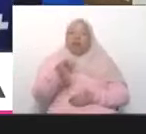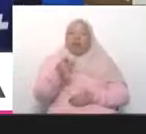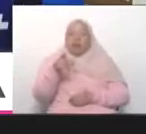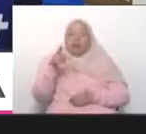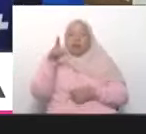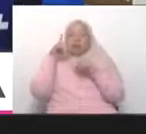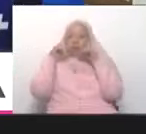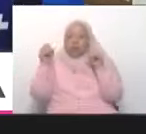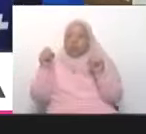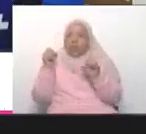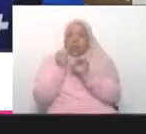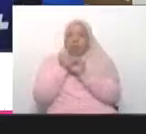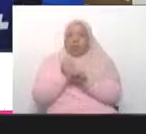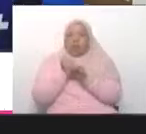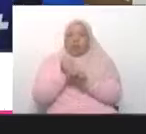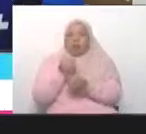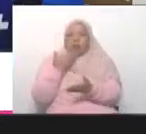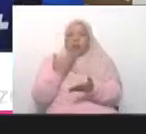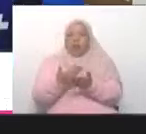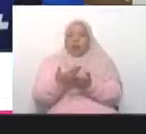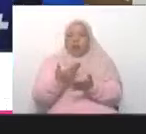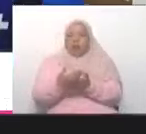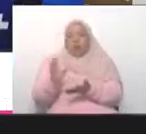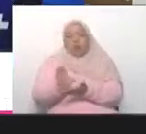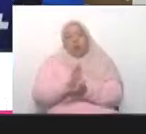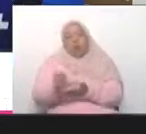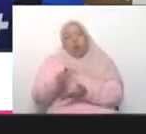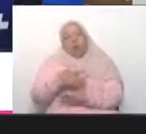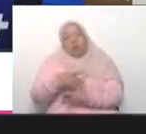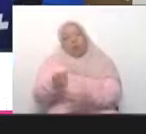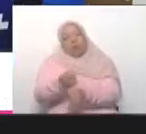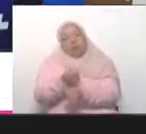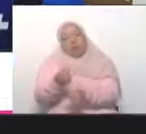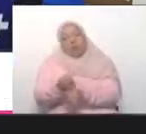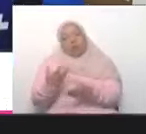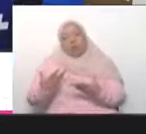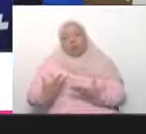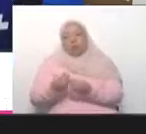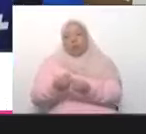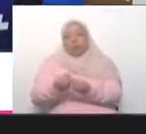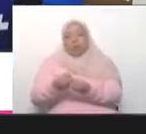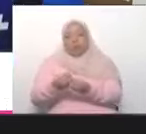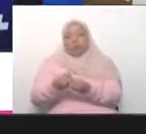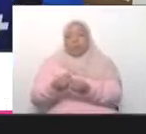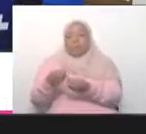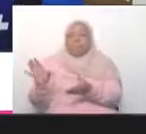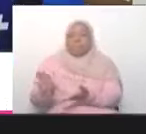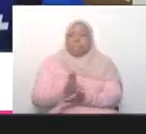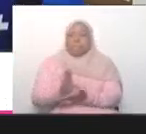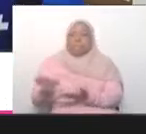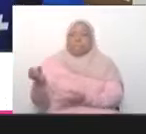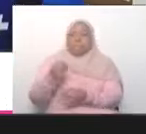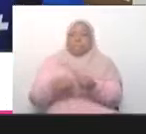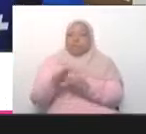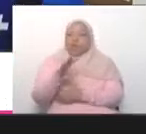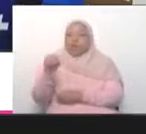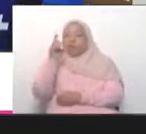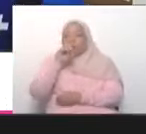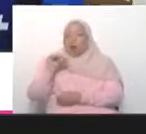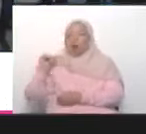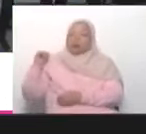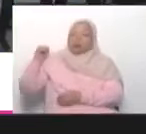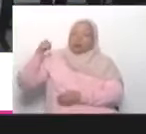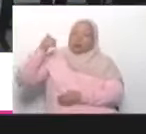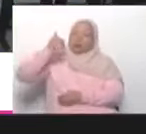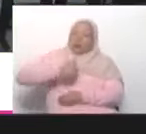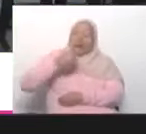Bueno, aquí estamos, presidente. Muchísimas gracias por esta invitación. Nos acompañan grandes gaiteros con más de 40 años de